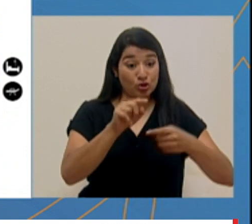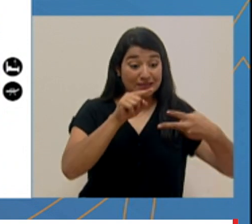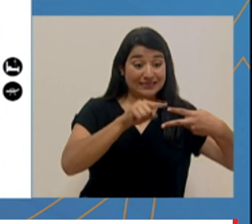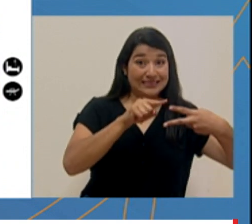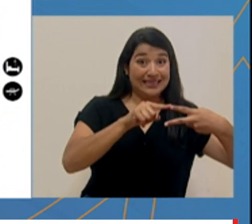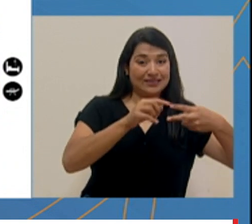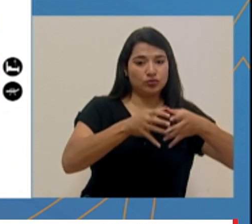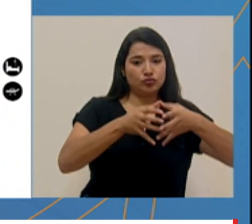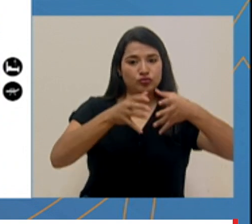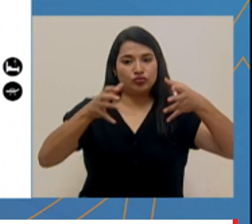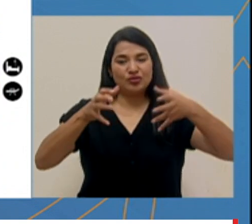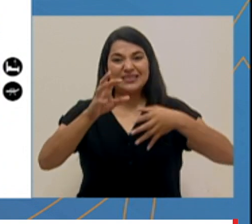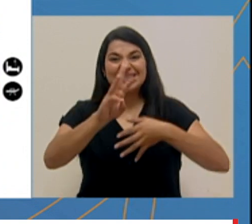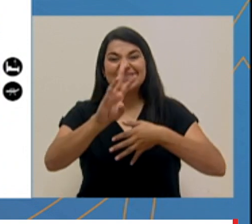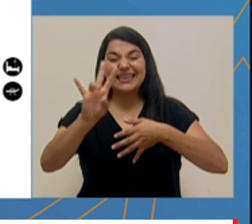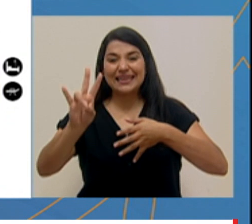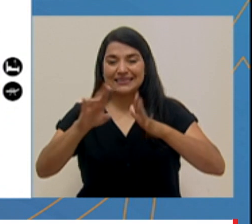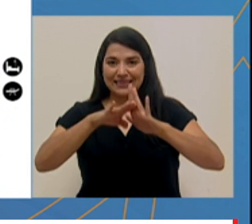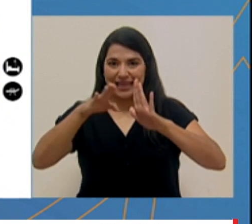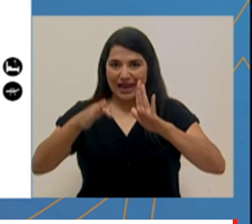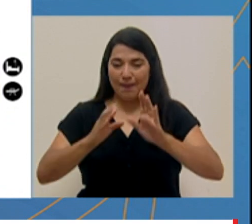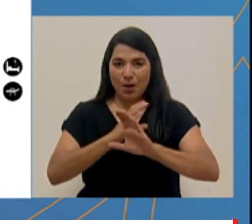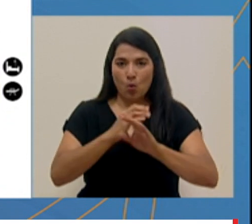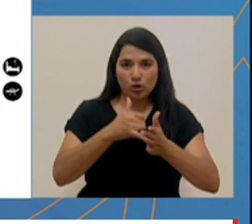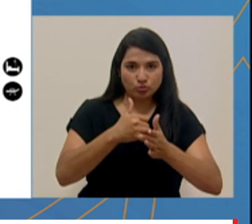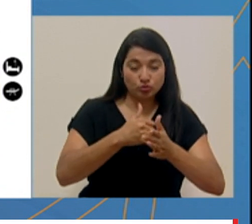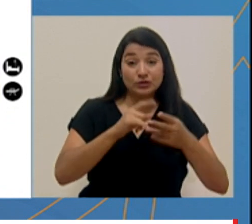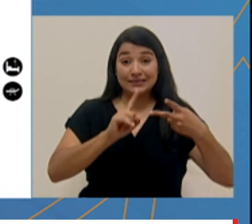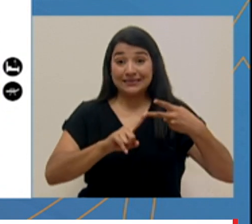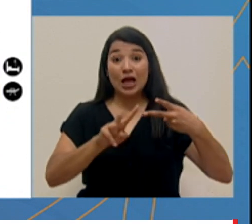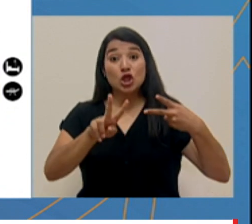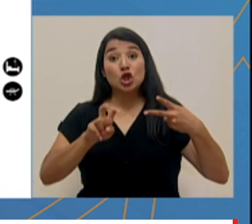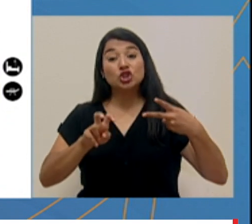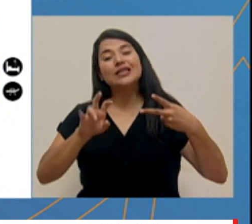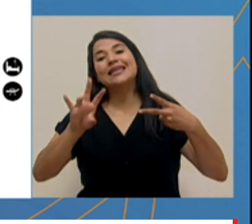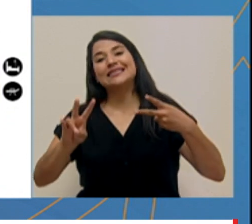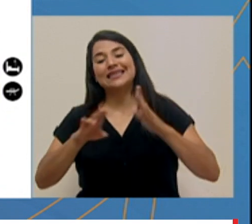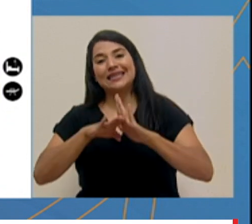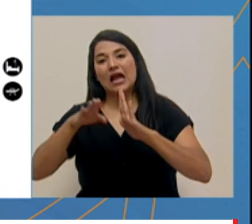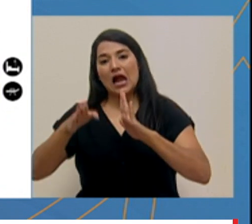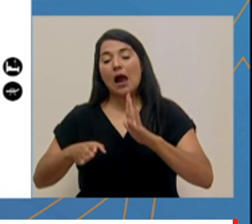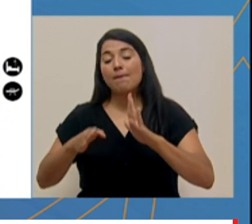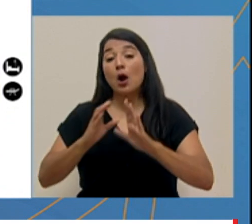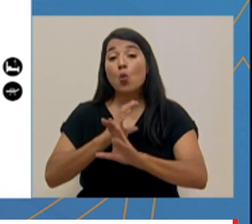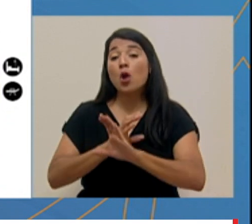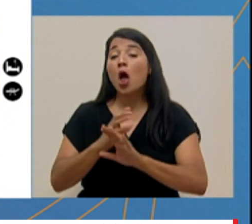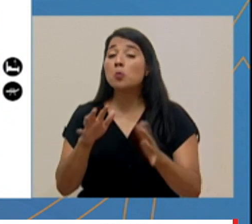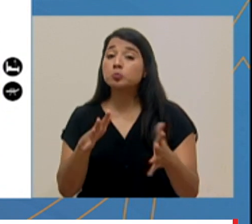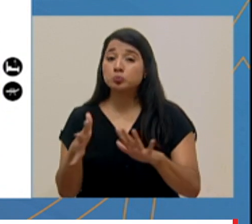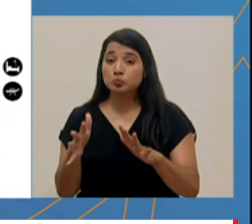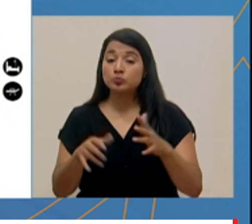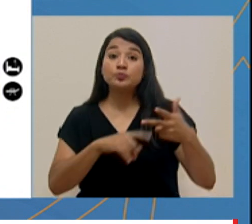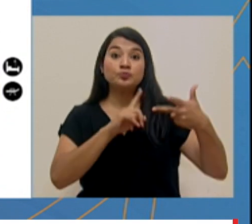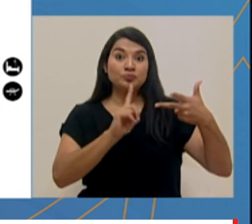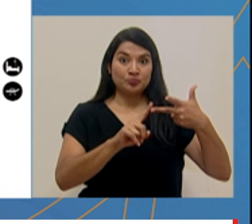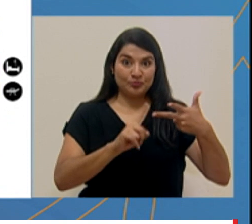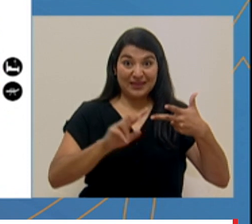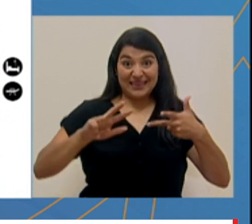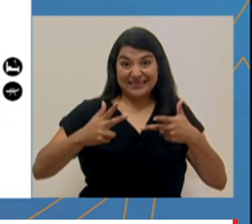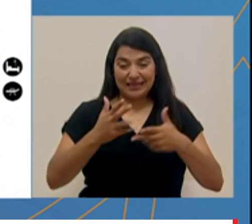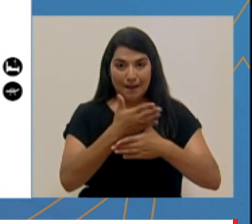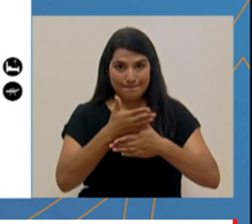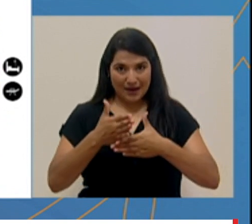a 67 camas UCI, 207 camas moderadas. Luego una fase